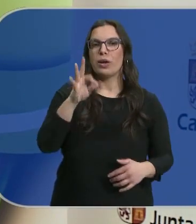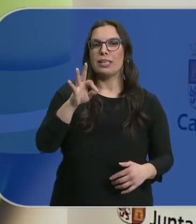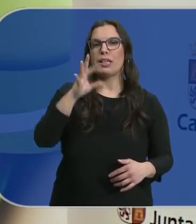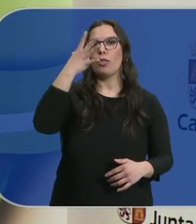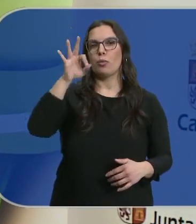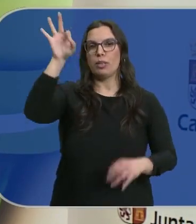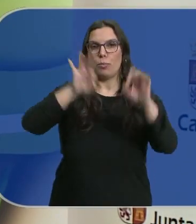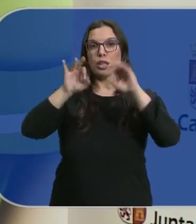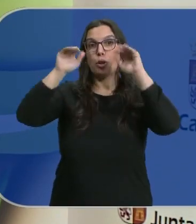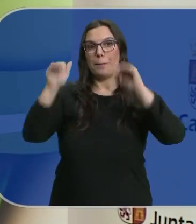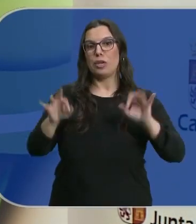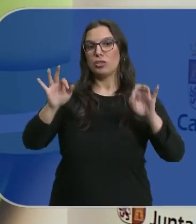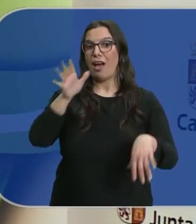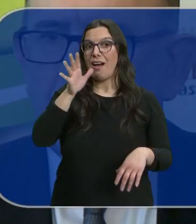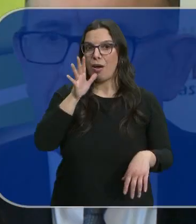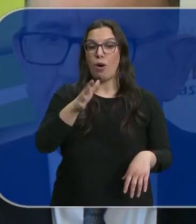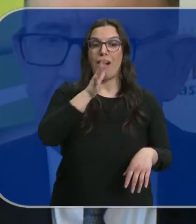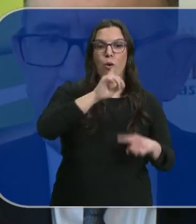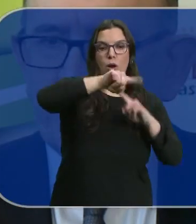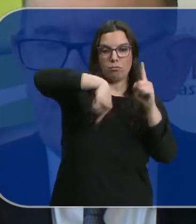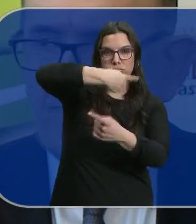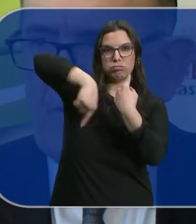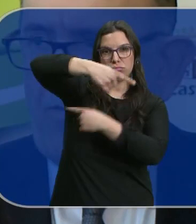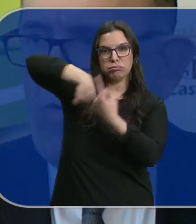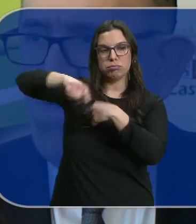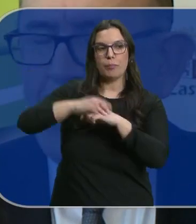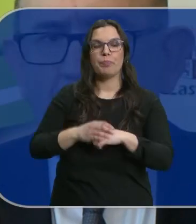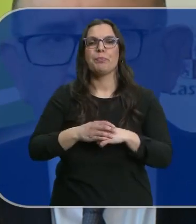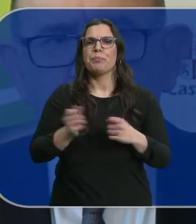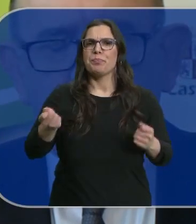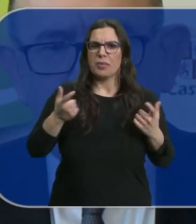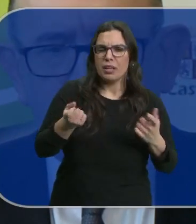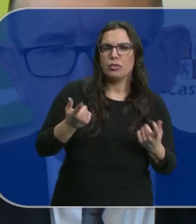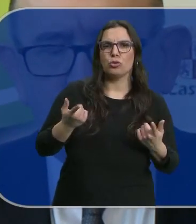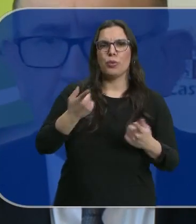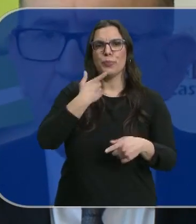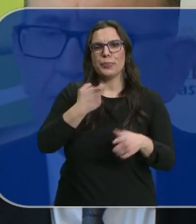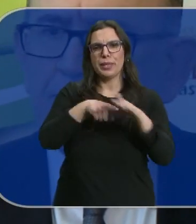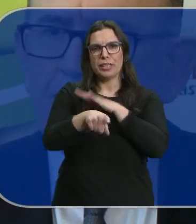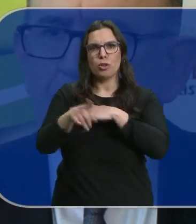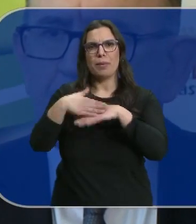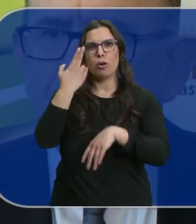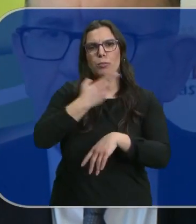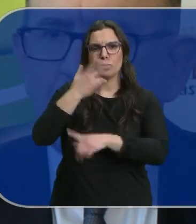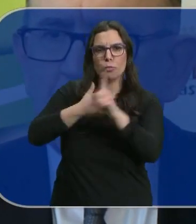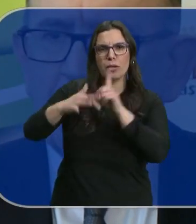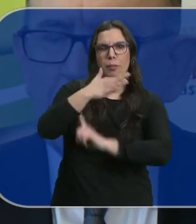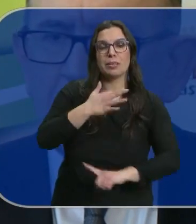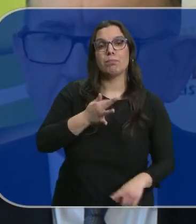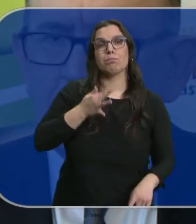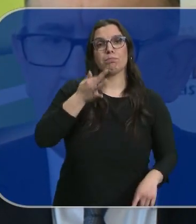50% menos en agua, recuperando el agua. De incrementar el coste y la dificultad de gestión para tener ese compromiso medioambiental,